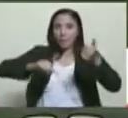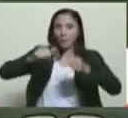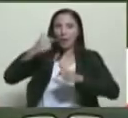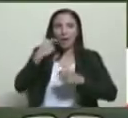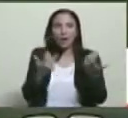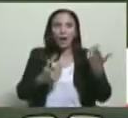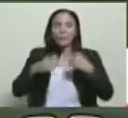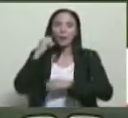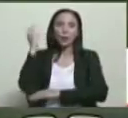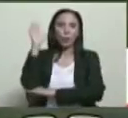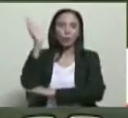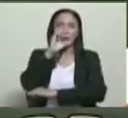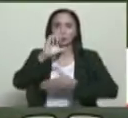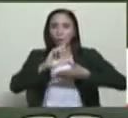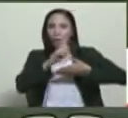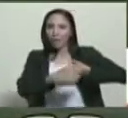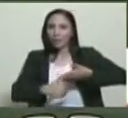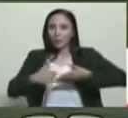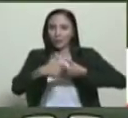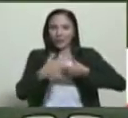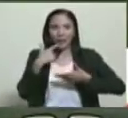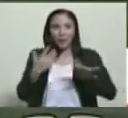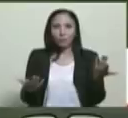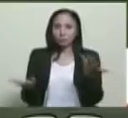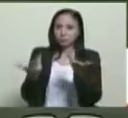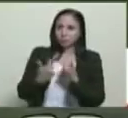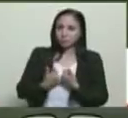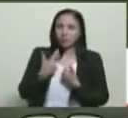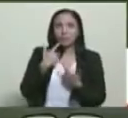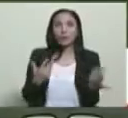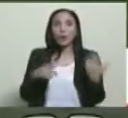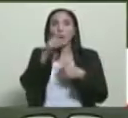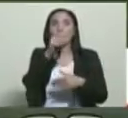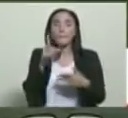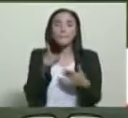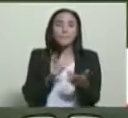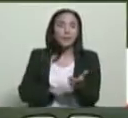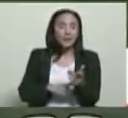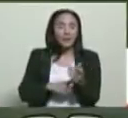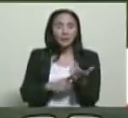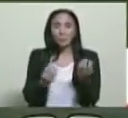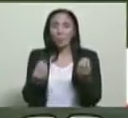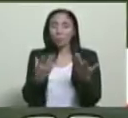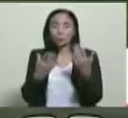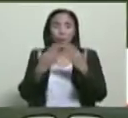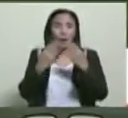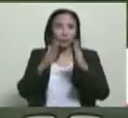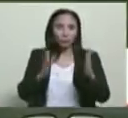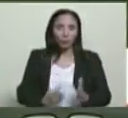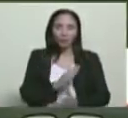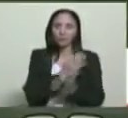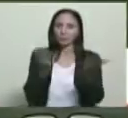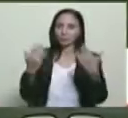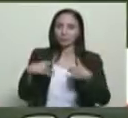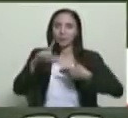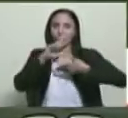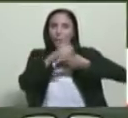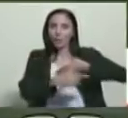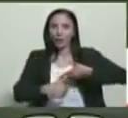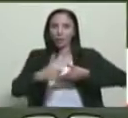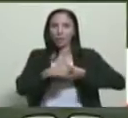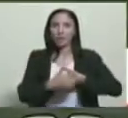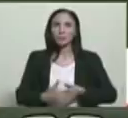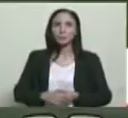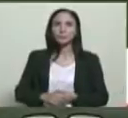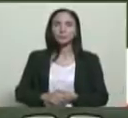Congreso Latinoamericano y Caribeño que recibirá a miles de estudiantes de toda América Latina y el Caribe?